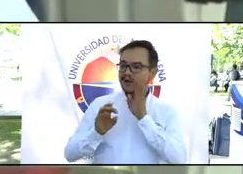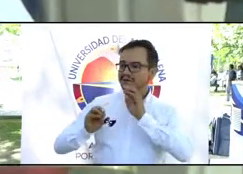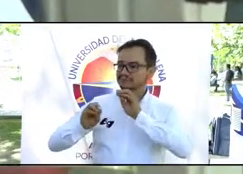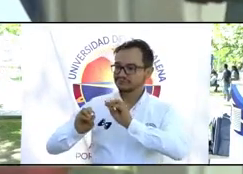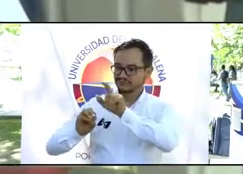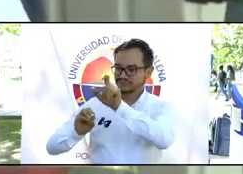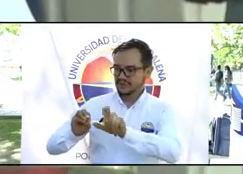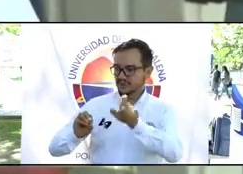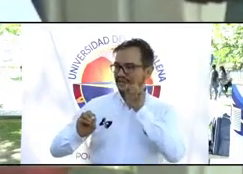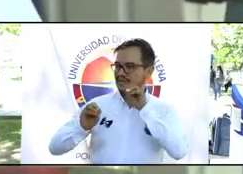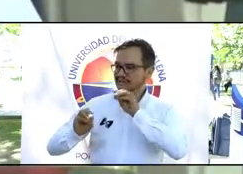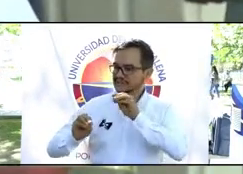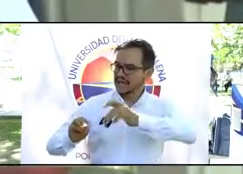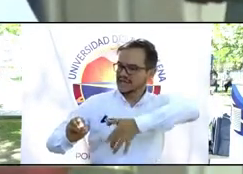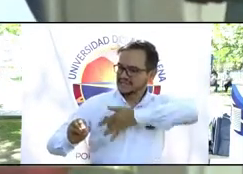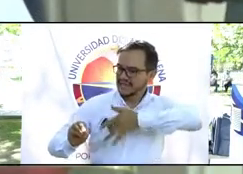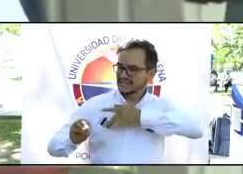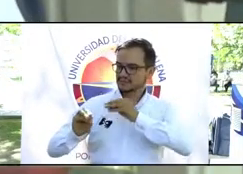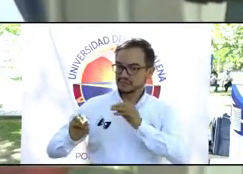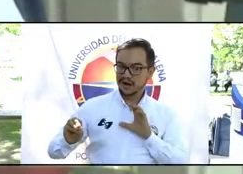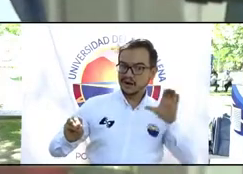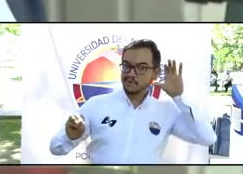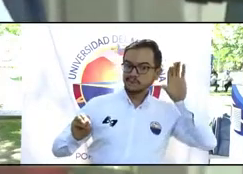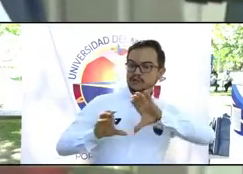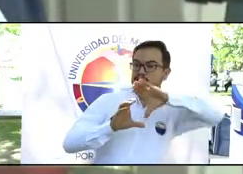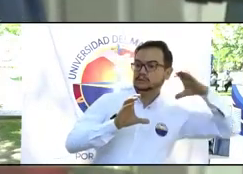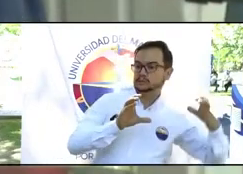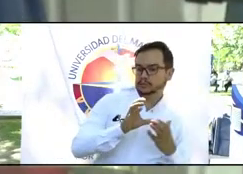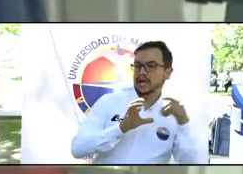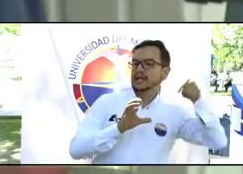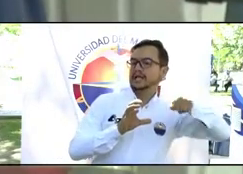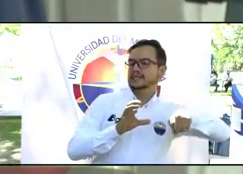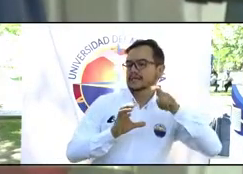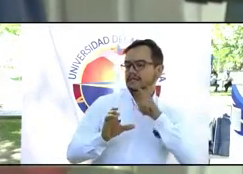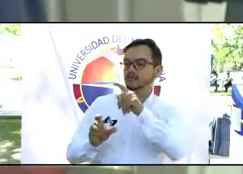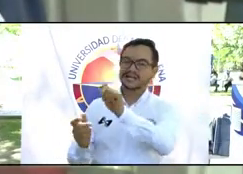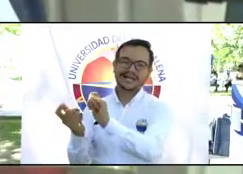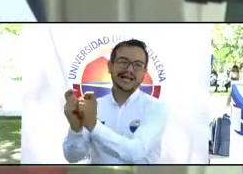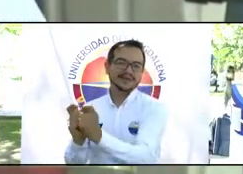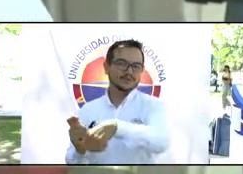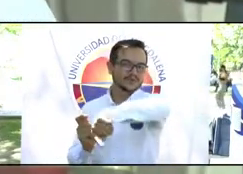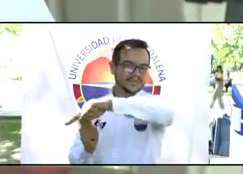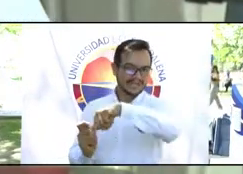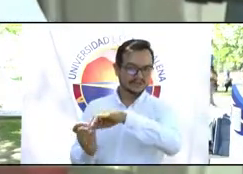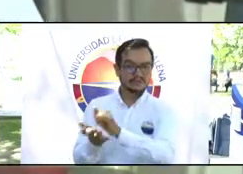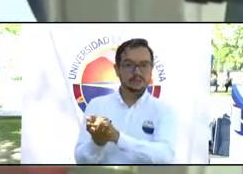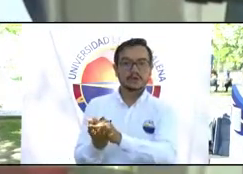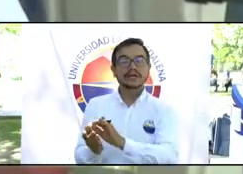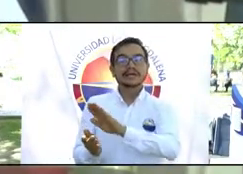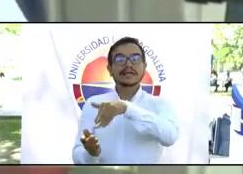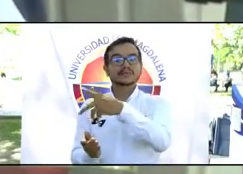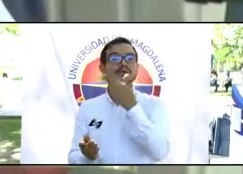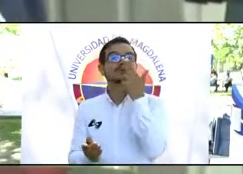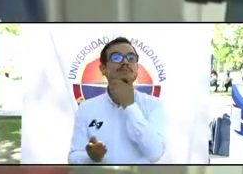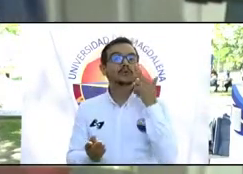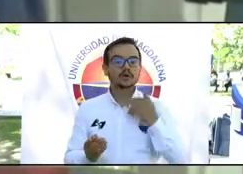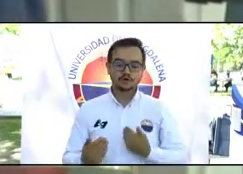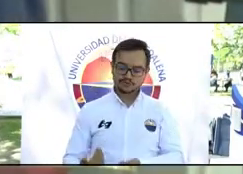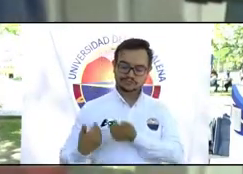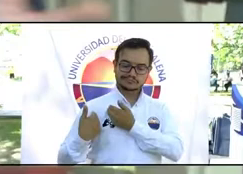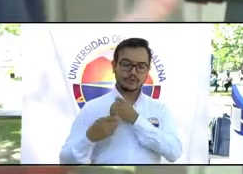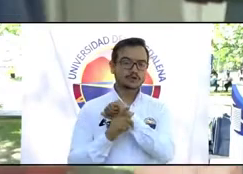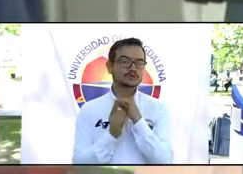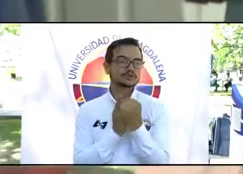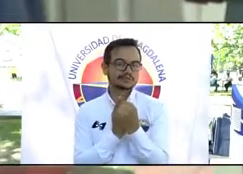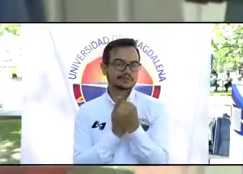y sientan la sensibilidad de un mundo que necesita verdaderos cambios a partir de cada uno. Y luego comprometerse con responsabilidad social. En